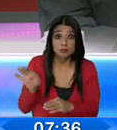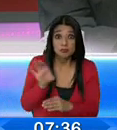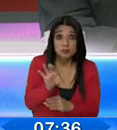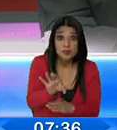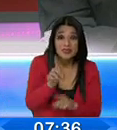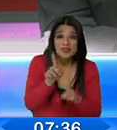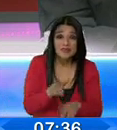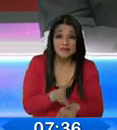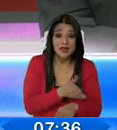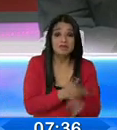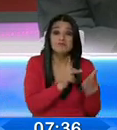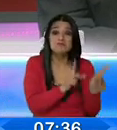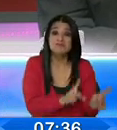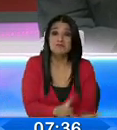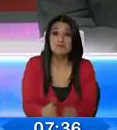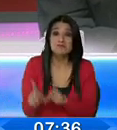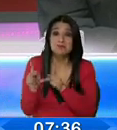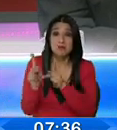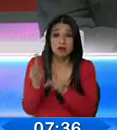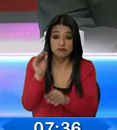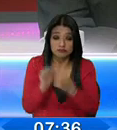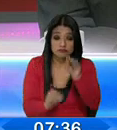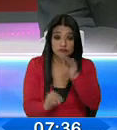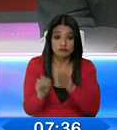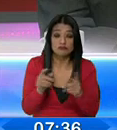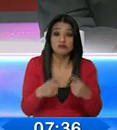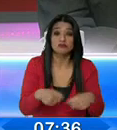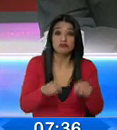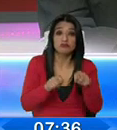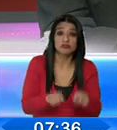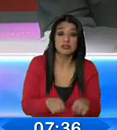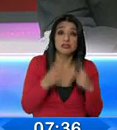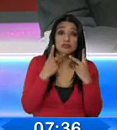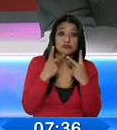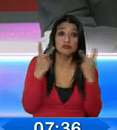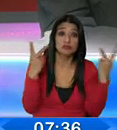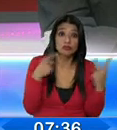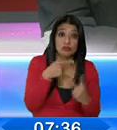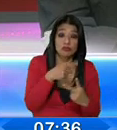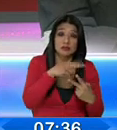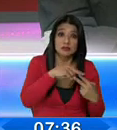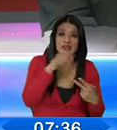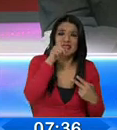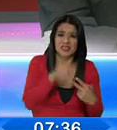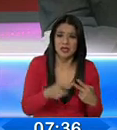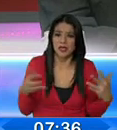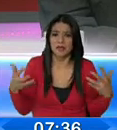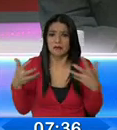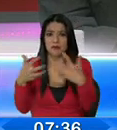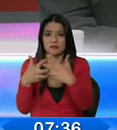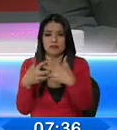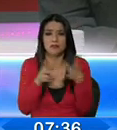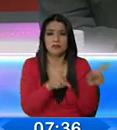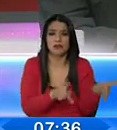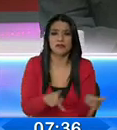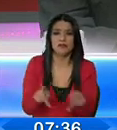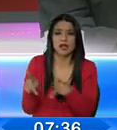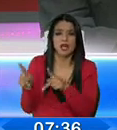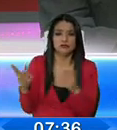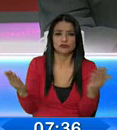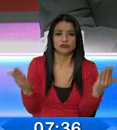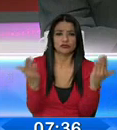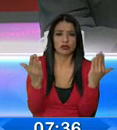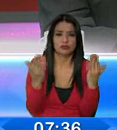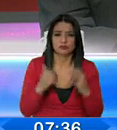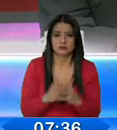planificación y, por lo tanto, la contratación pública tiene que estar vinculada a exigencias de la planificación, y no